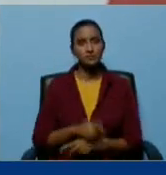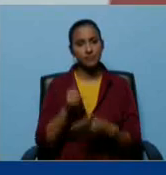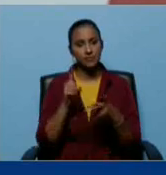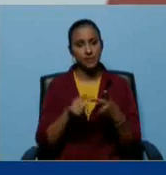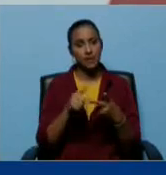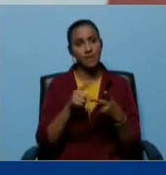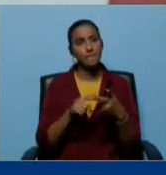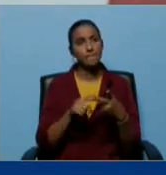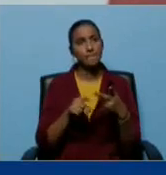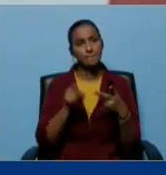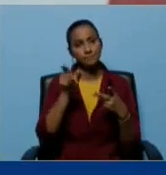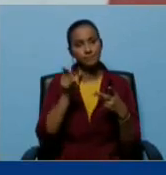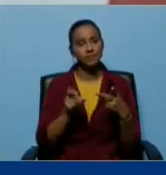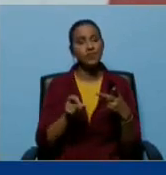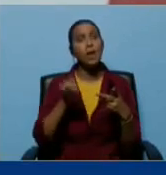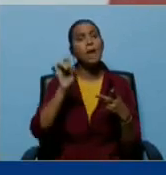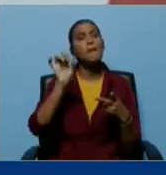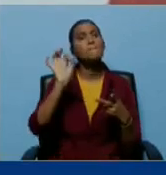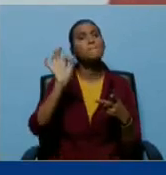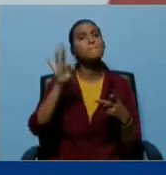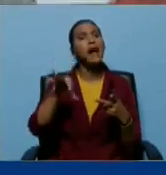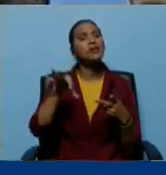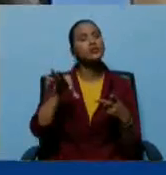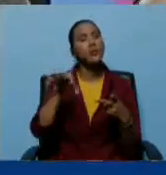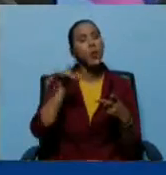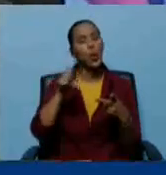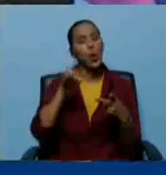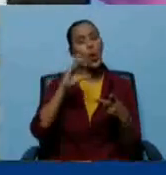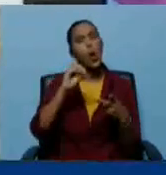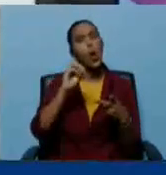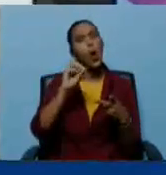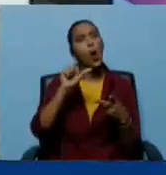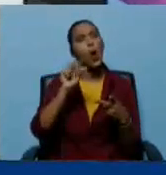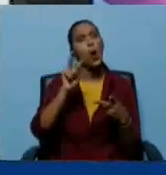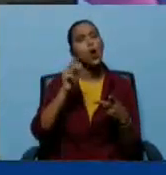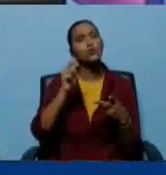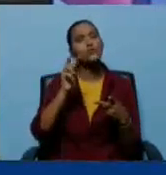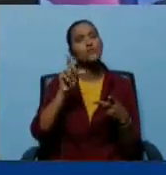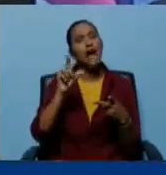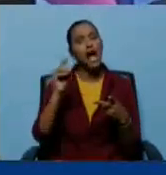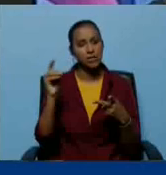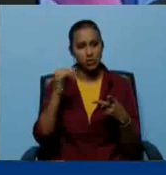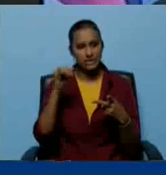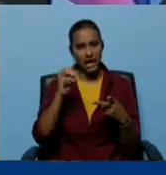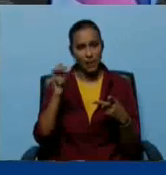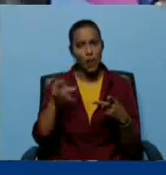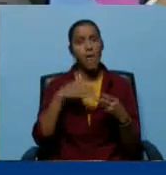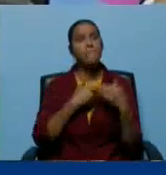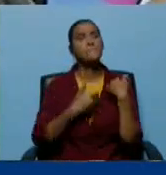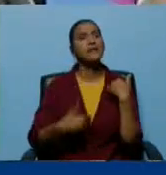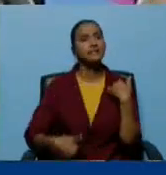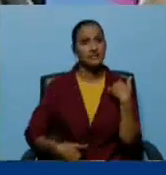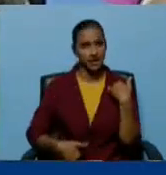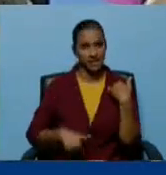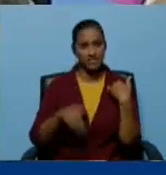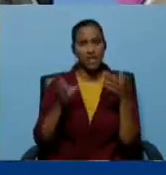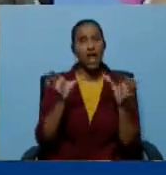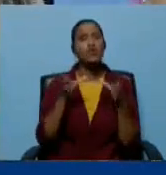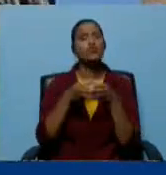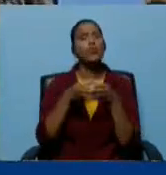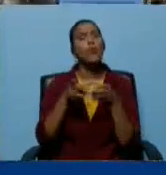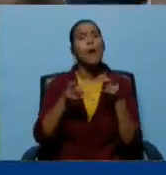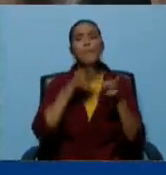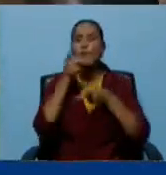querido compatriota, Pastor Osvaldo Zamora, presidente de la organización Renovadora Auténtica, ahora, mis